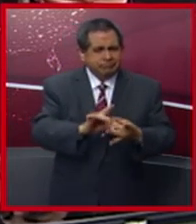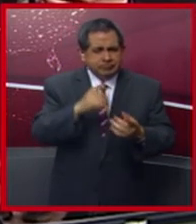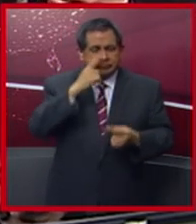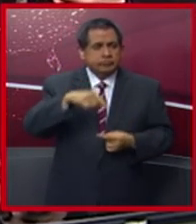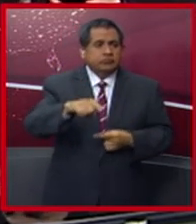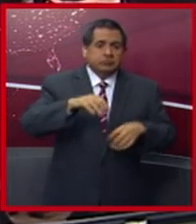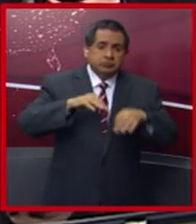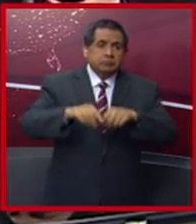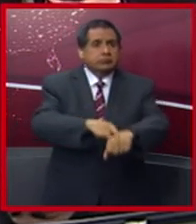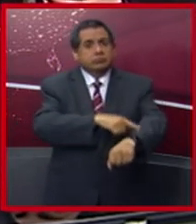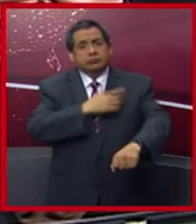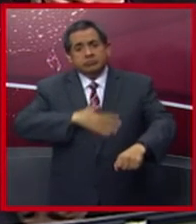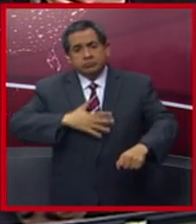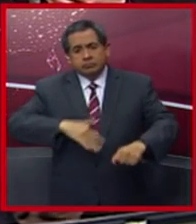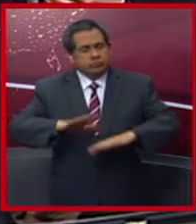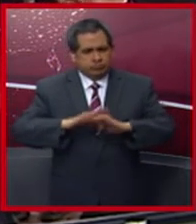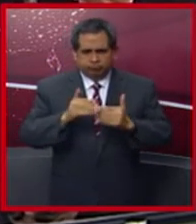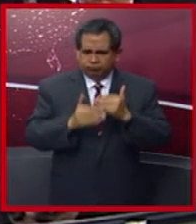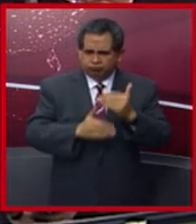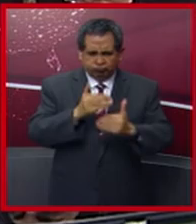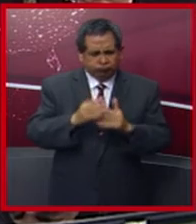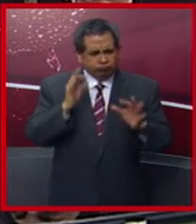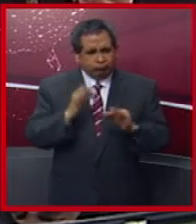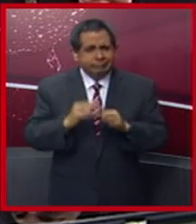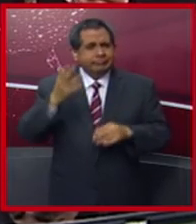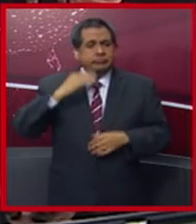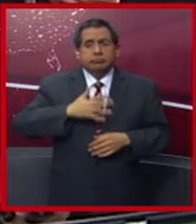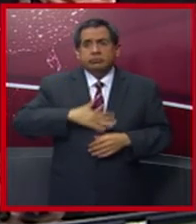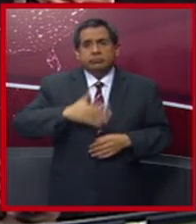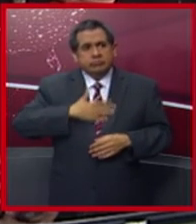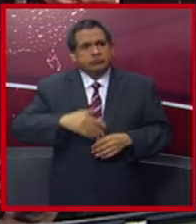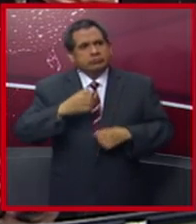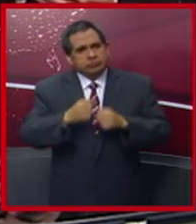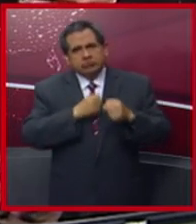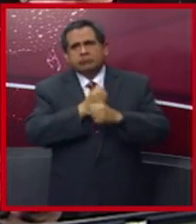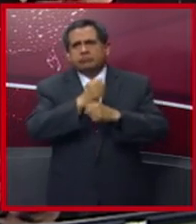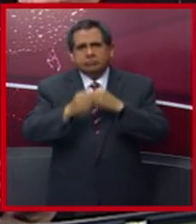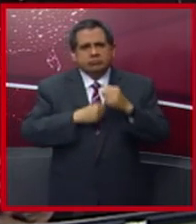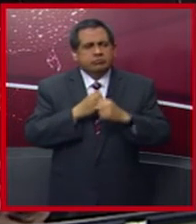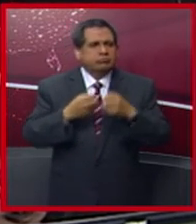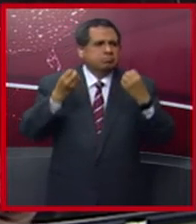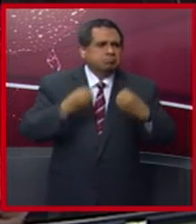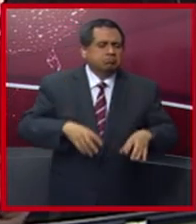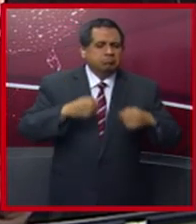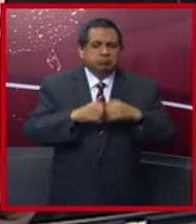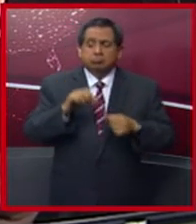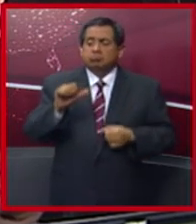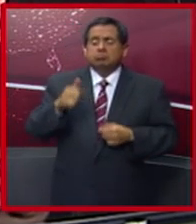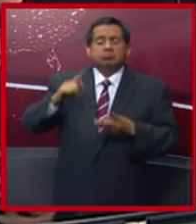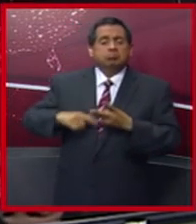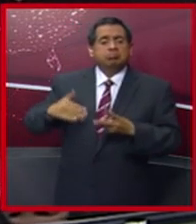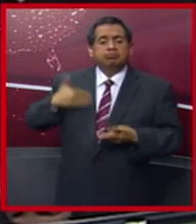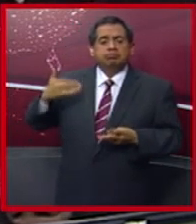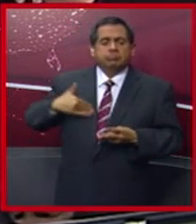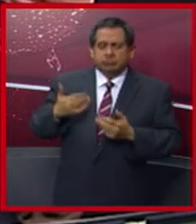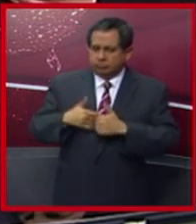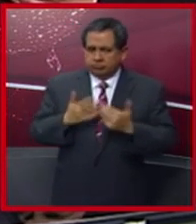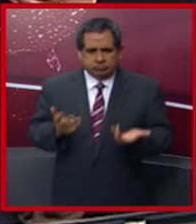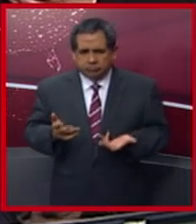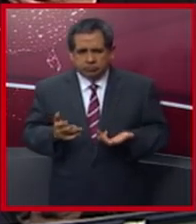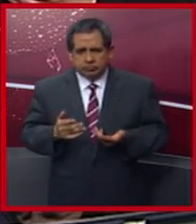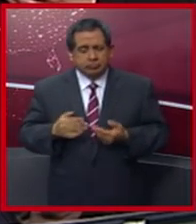en un proceso jurídico. Y ese desgaste no venía a beneficiar ni a uno ni a otro. Desafortunadamente se beneficiaba un tercero y que llegaba